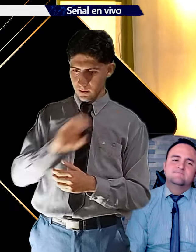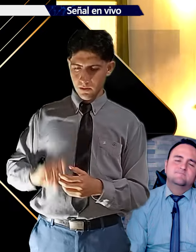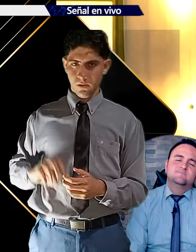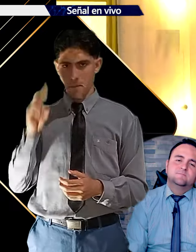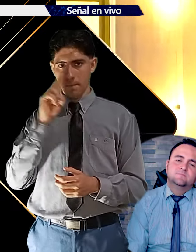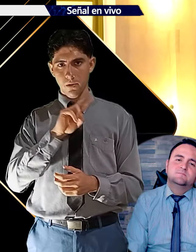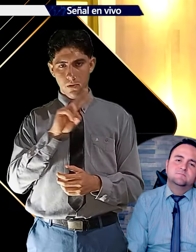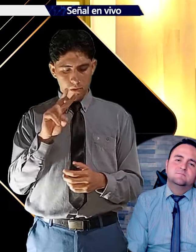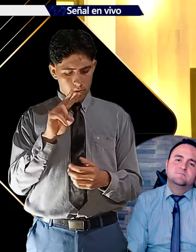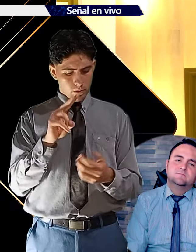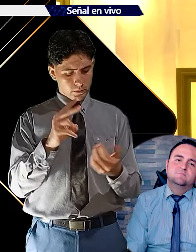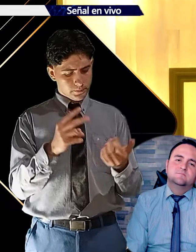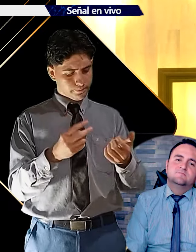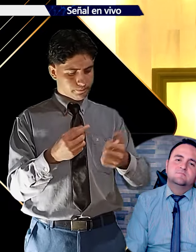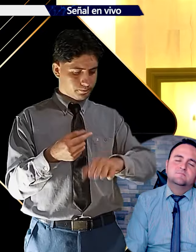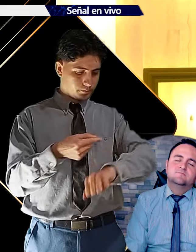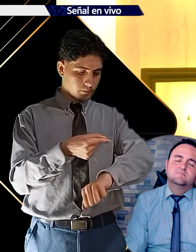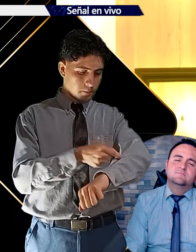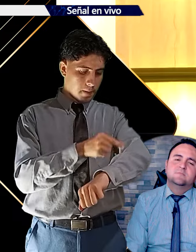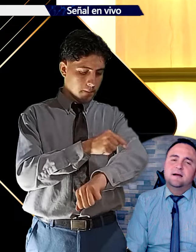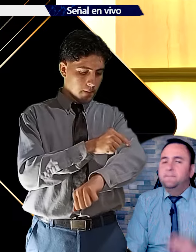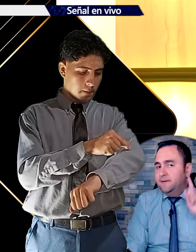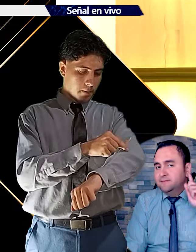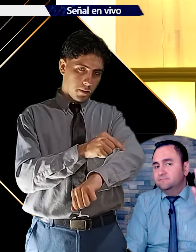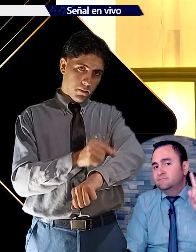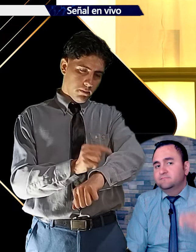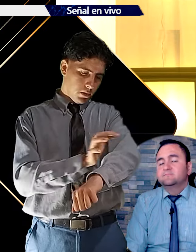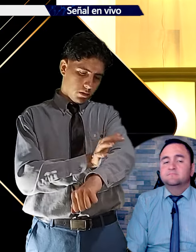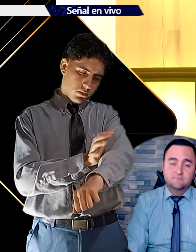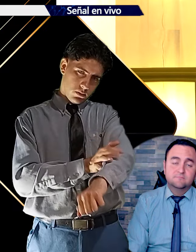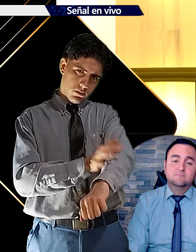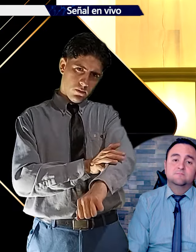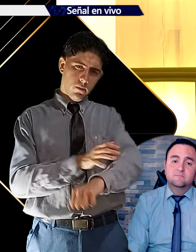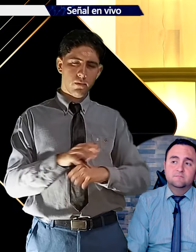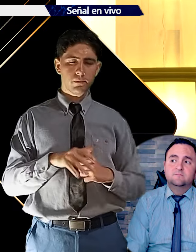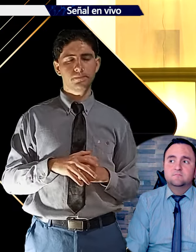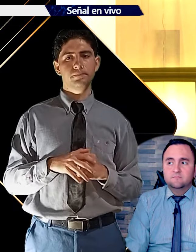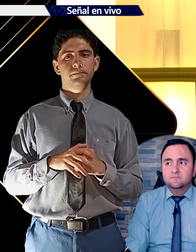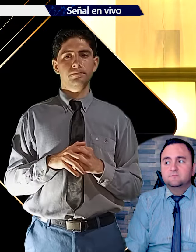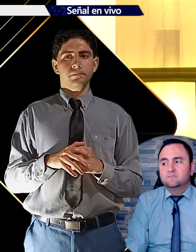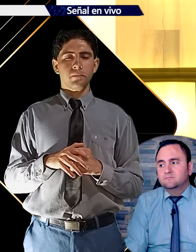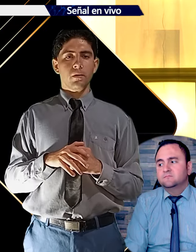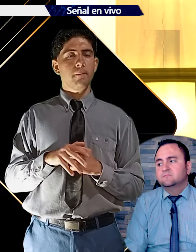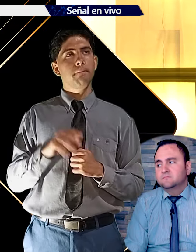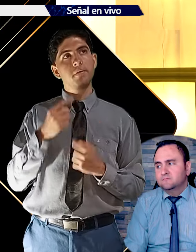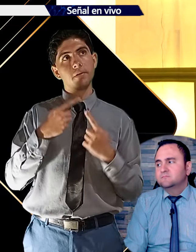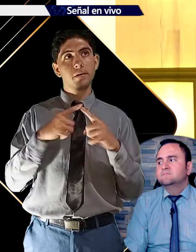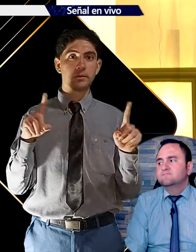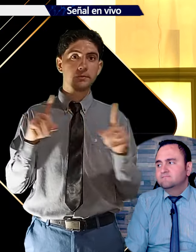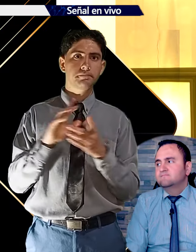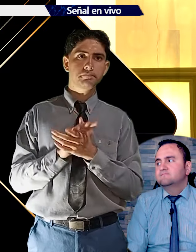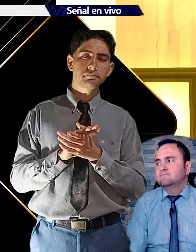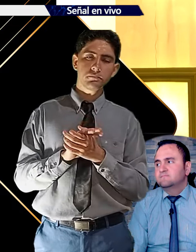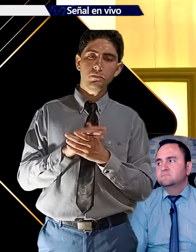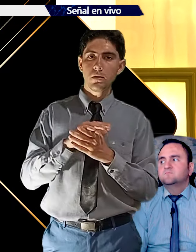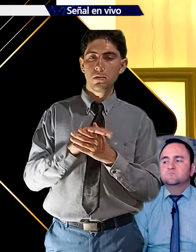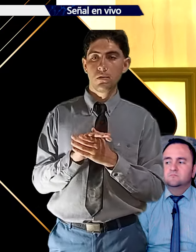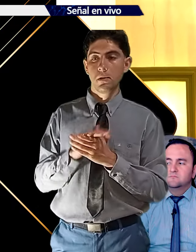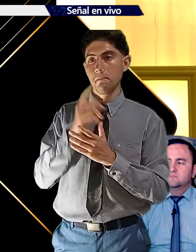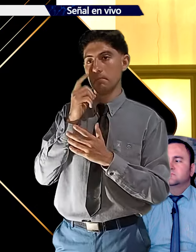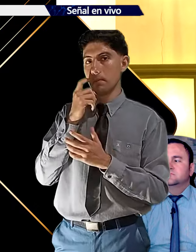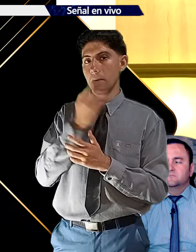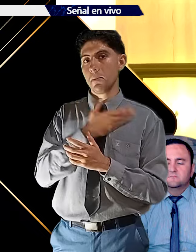que fueron criados en el Evangelio, dizque tatuados. Hijos de creer, porque una cosa es los padres que llegaron al